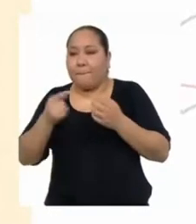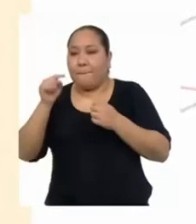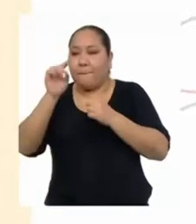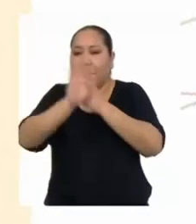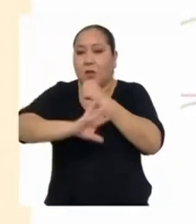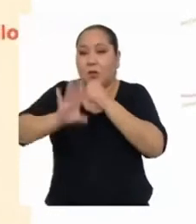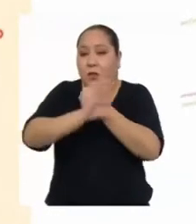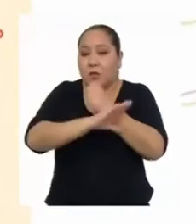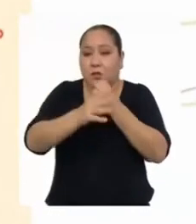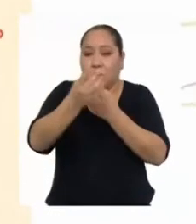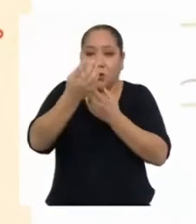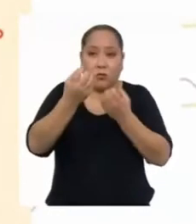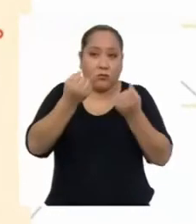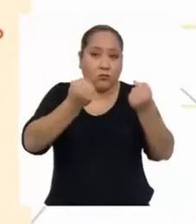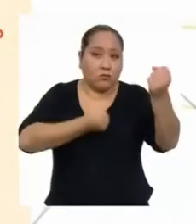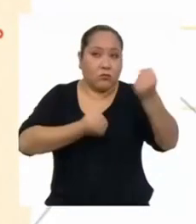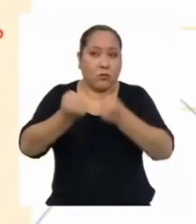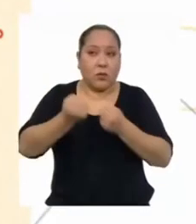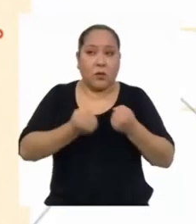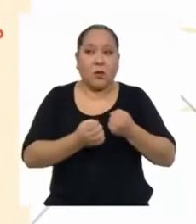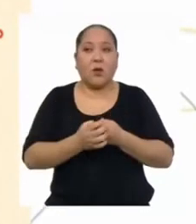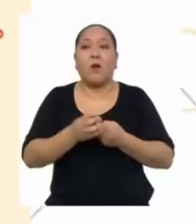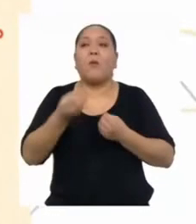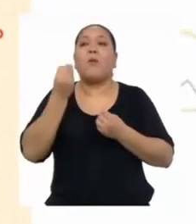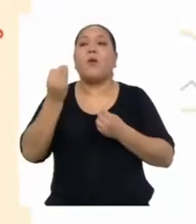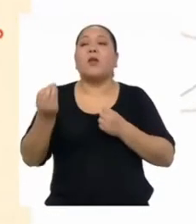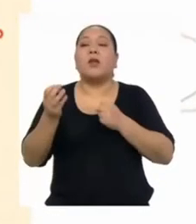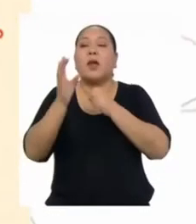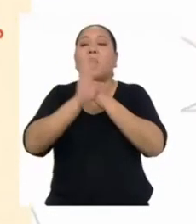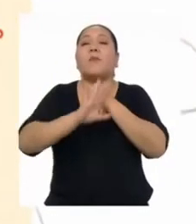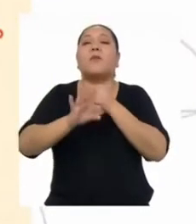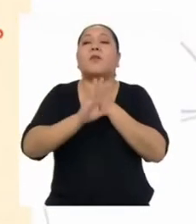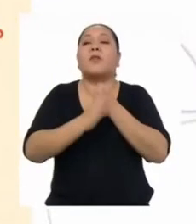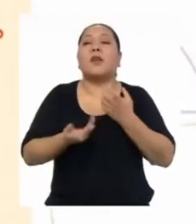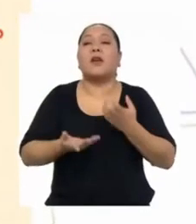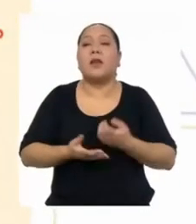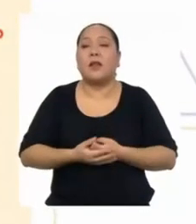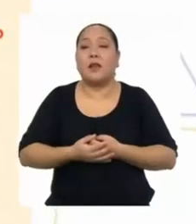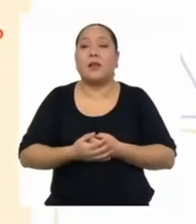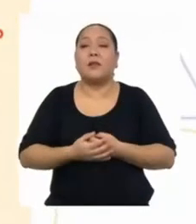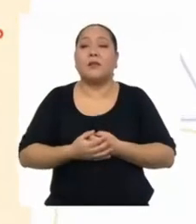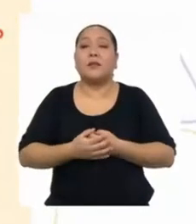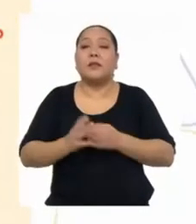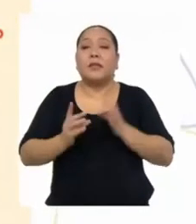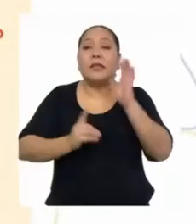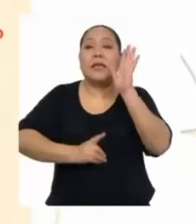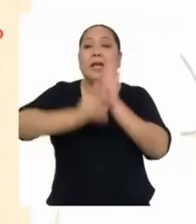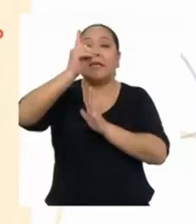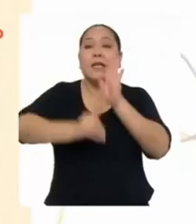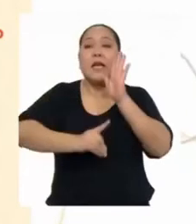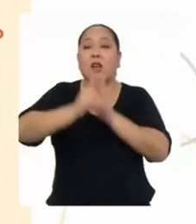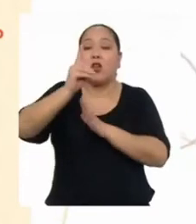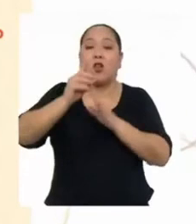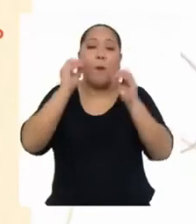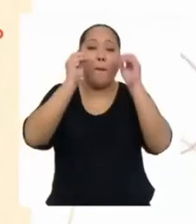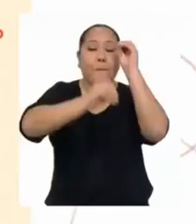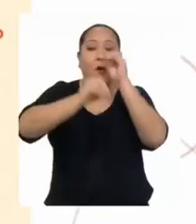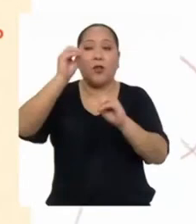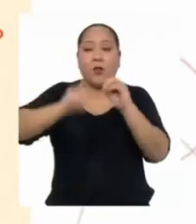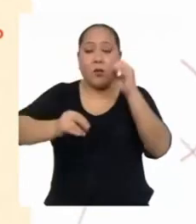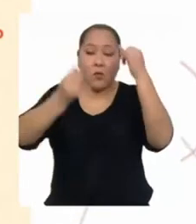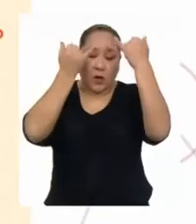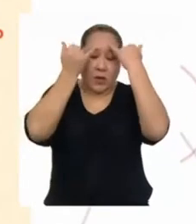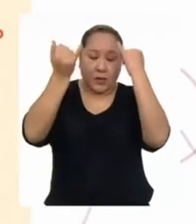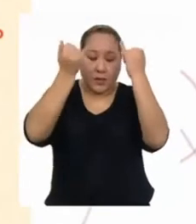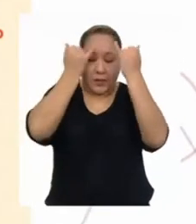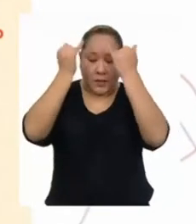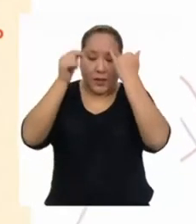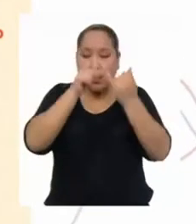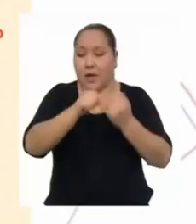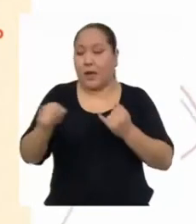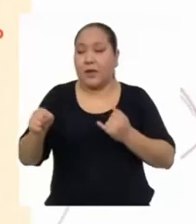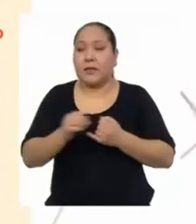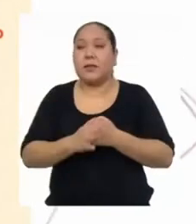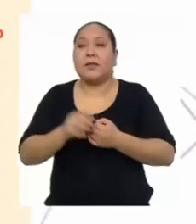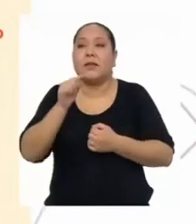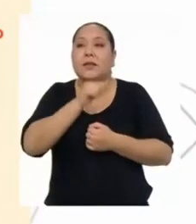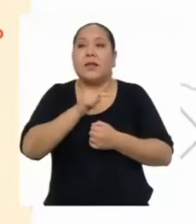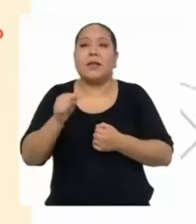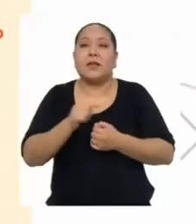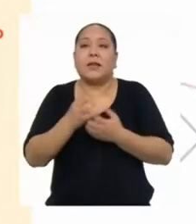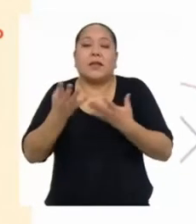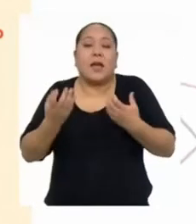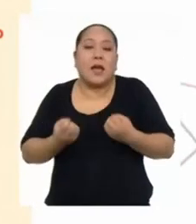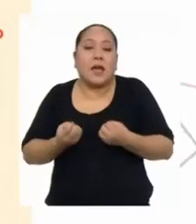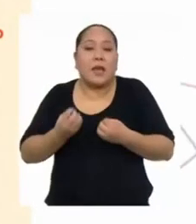debemos valorarla? En desarrollo, colocaremos las ideas acerca de las cuales